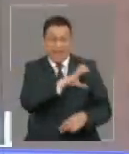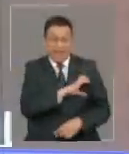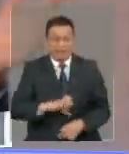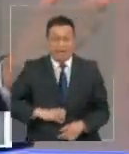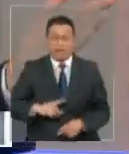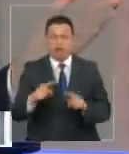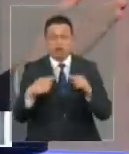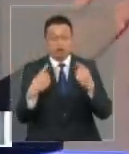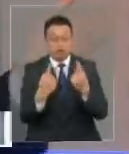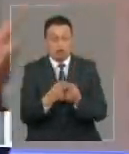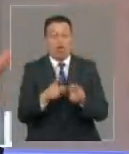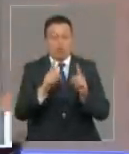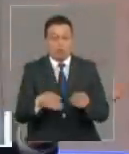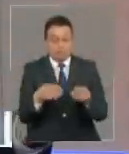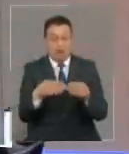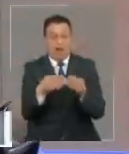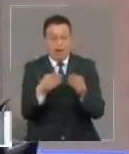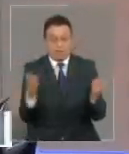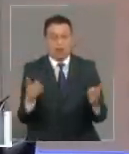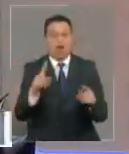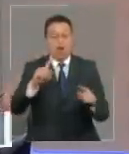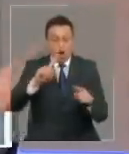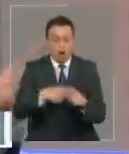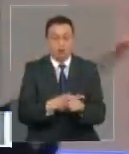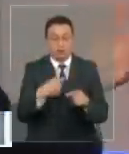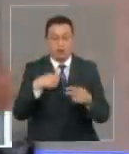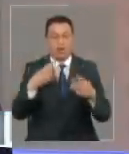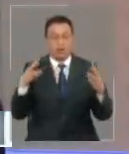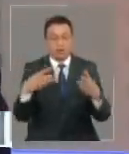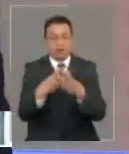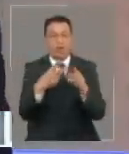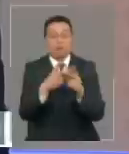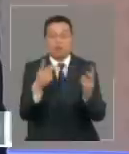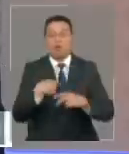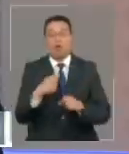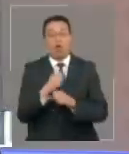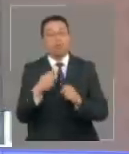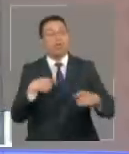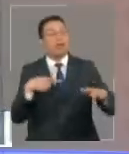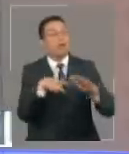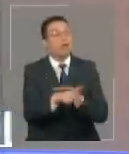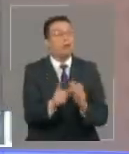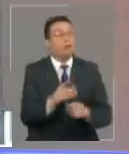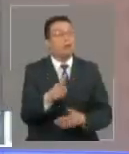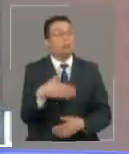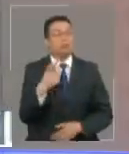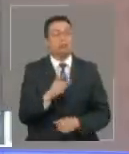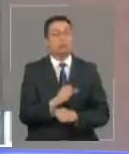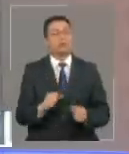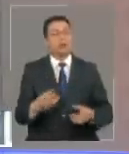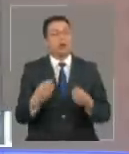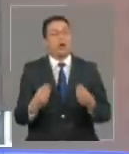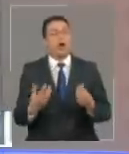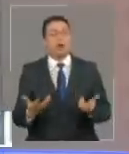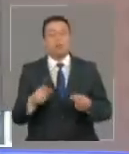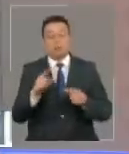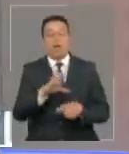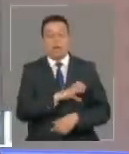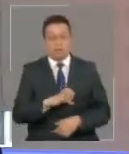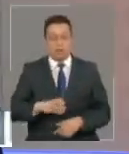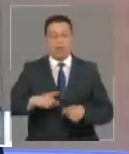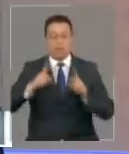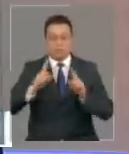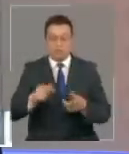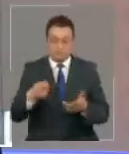nosotros, vuelva a abrirse y vuelva a ser parte de la red pública, porque no nos podemos atender en algo que es de todos nosotros. Entonces yo creo que el Estado debe invertir